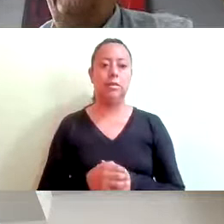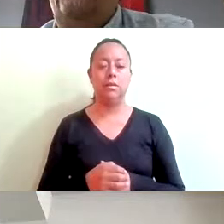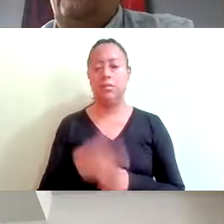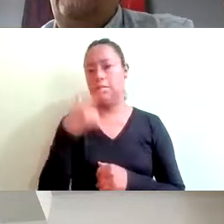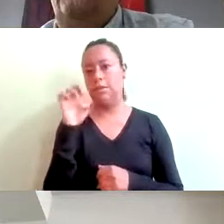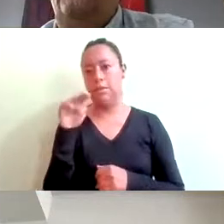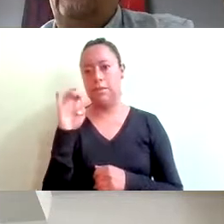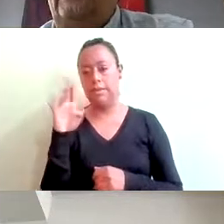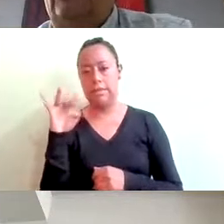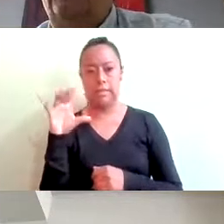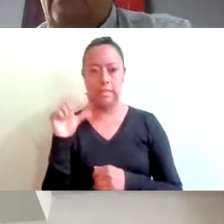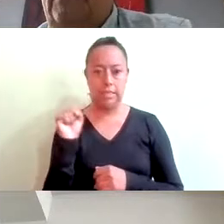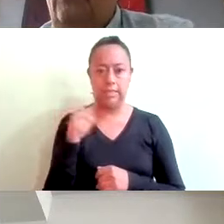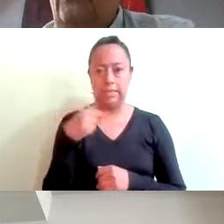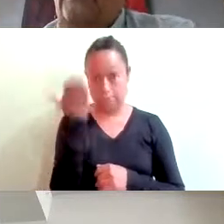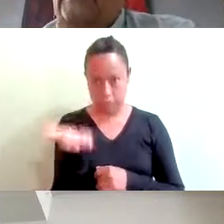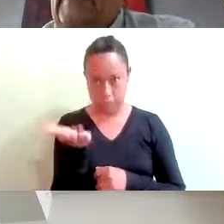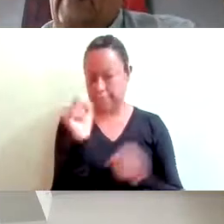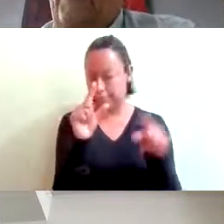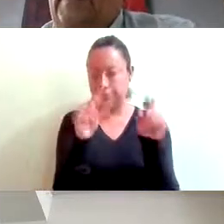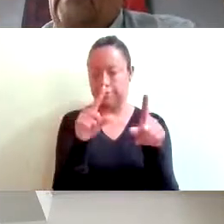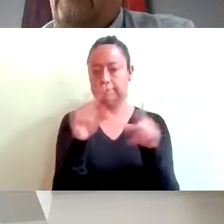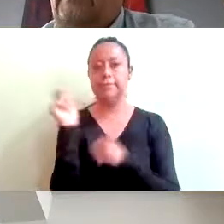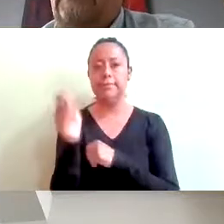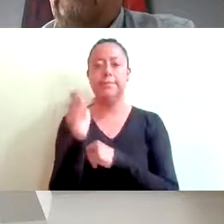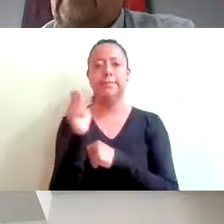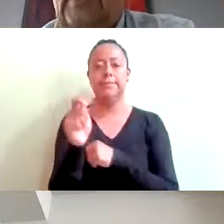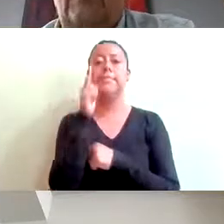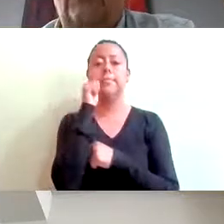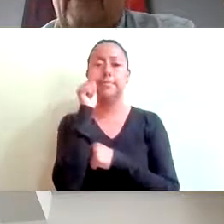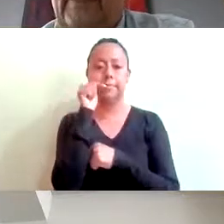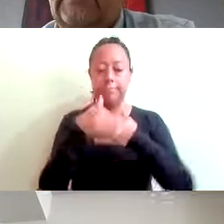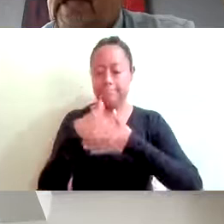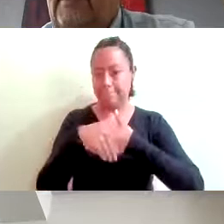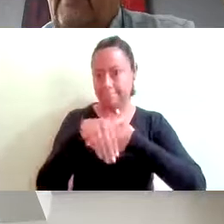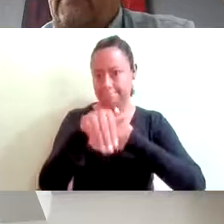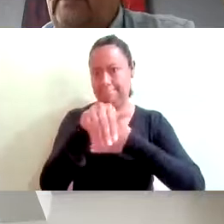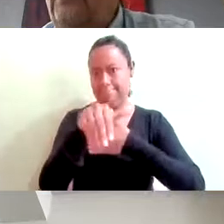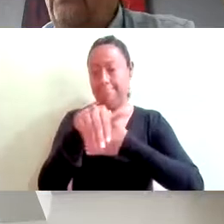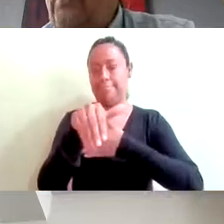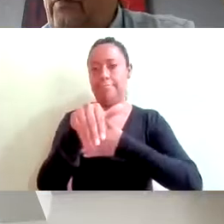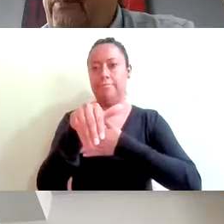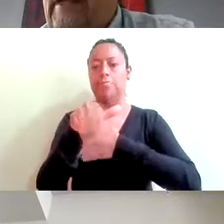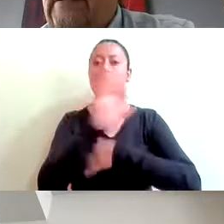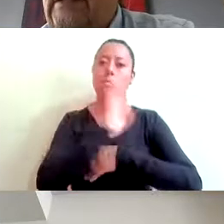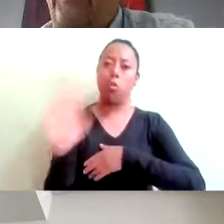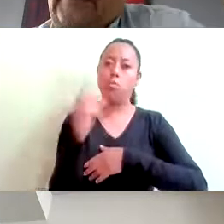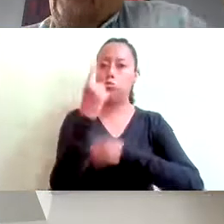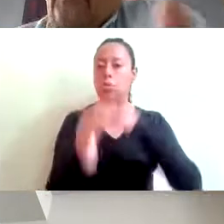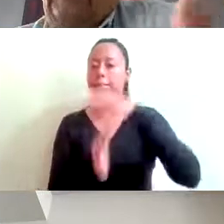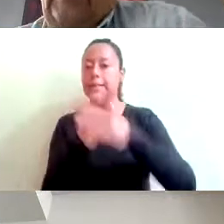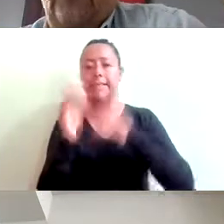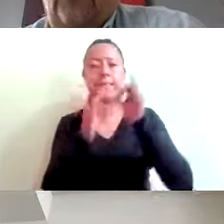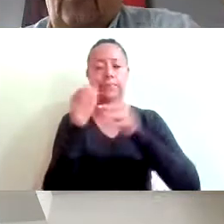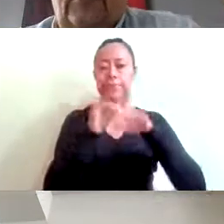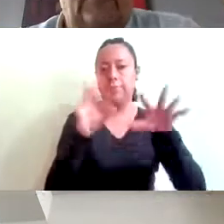del diputado Gaviño y de usted mismo, que a partir de mañana instaláramos una mesa de discusión para hacer las